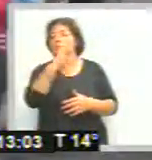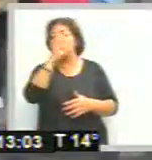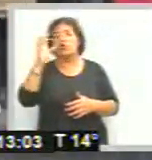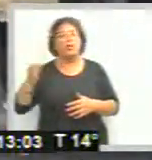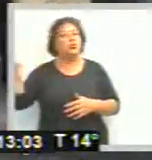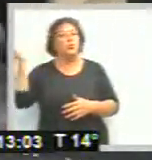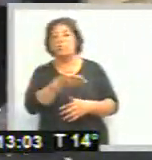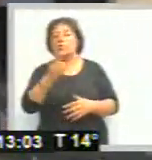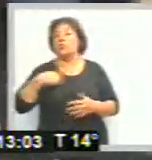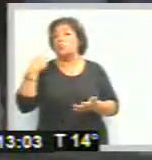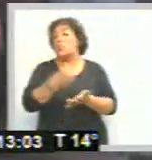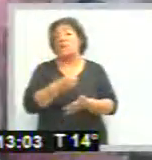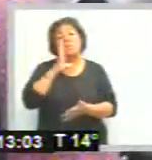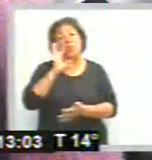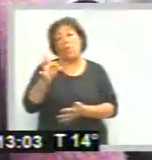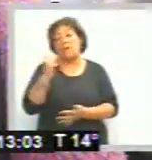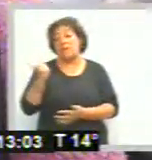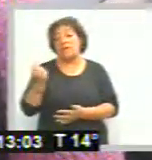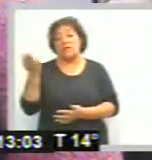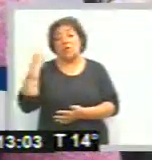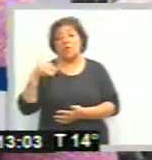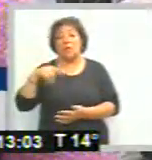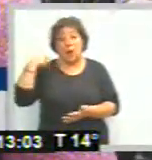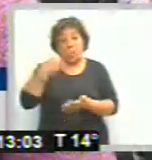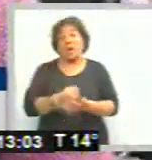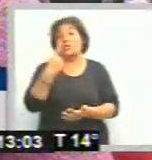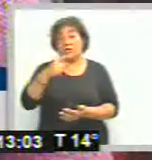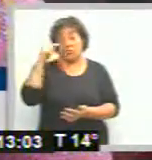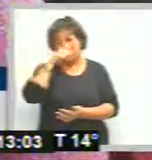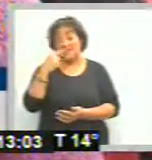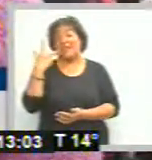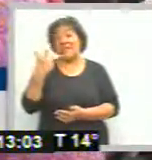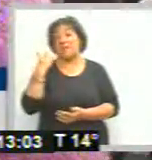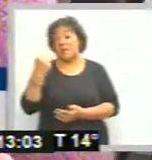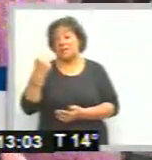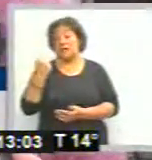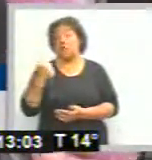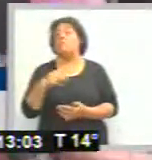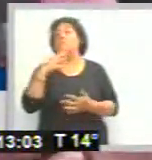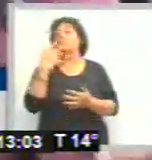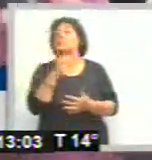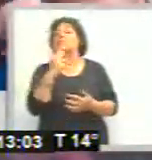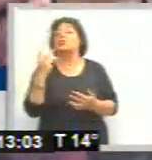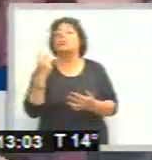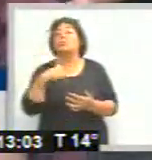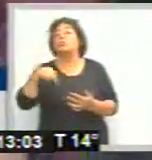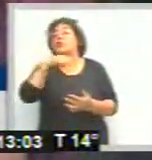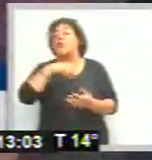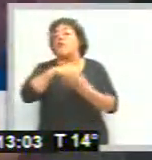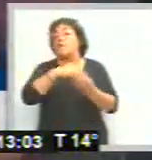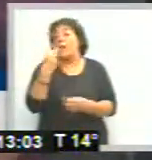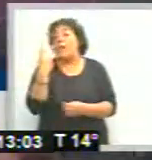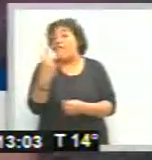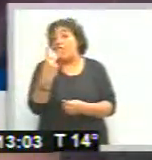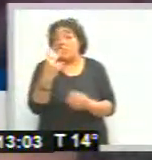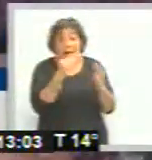100%, o sea, yo pagaba 50 pesos y me vino 173 pesos. Calculando que somos, en realidad, nosotros somos dos personas en la